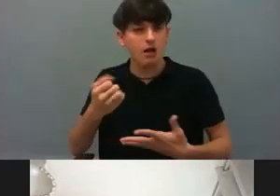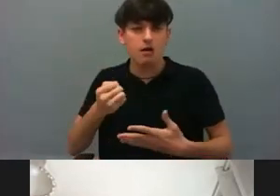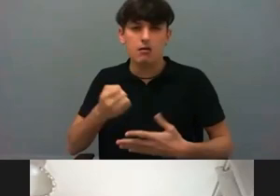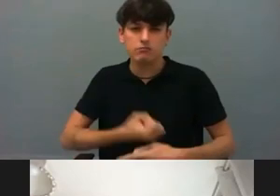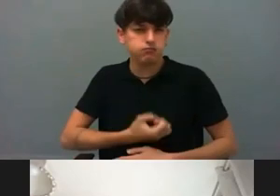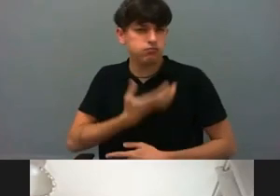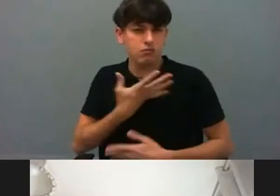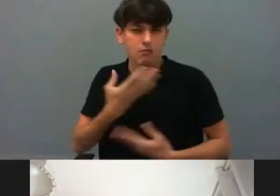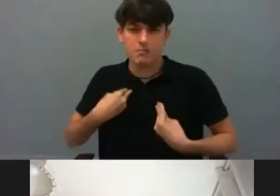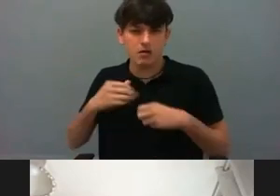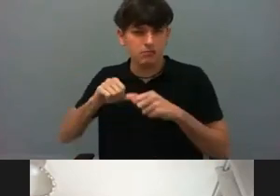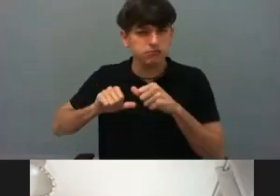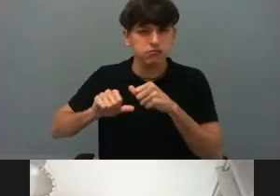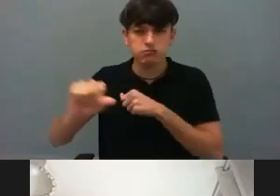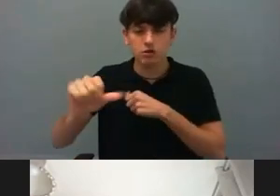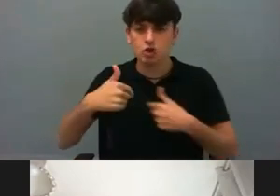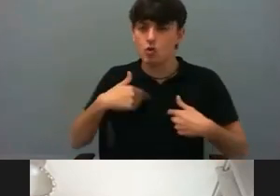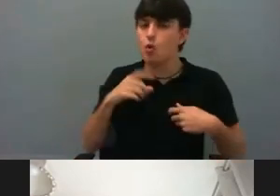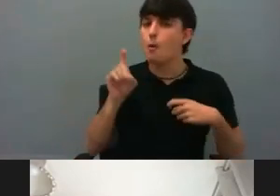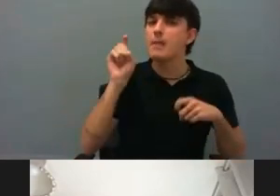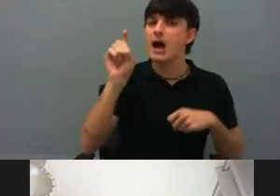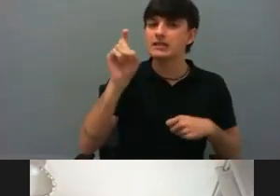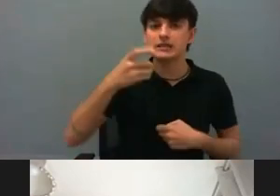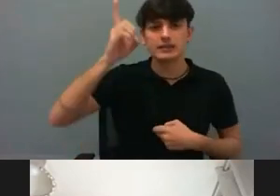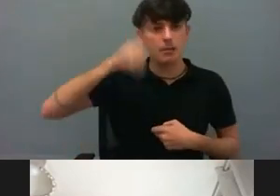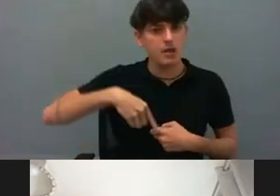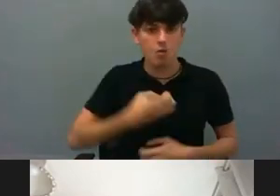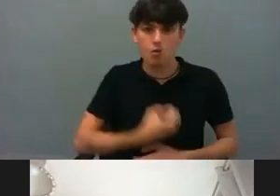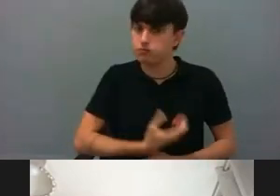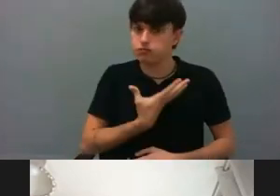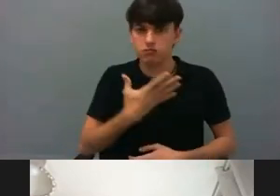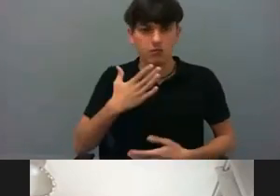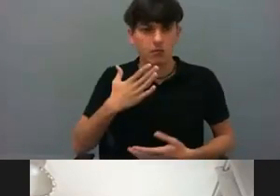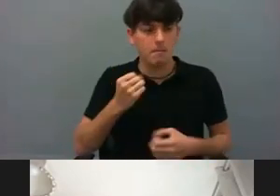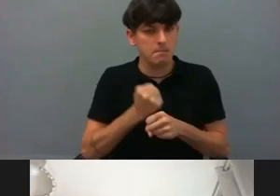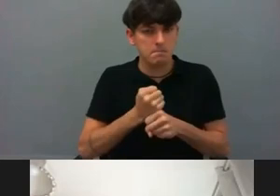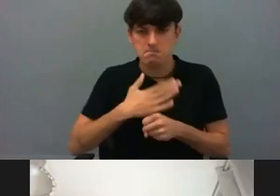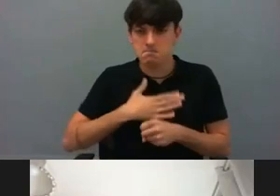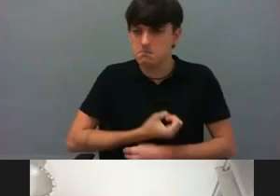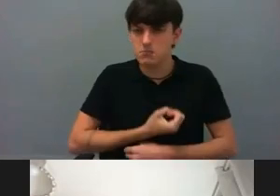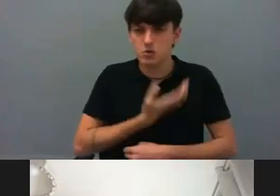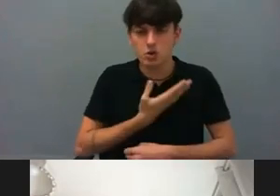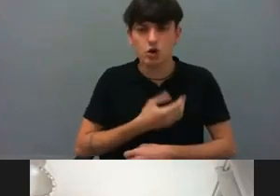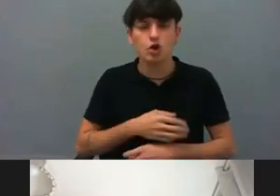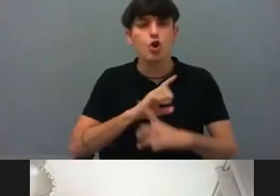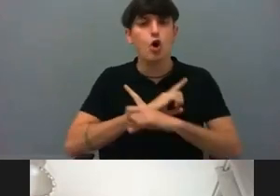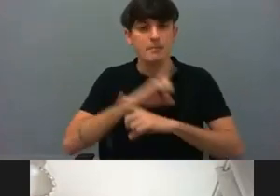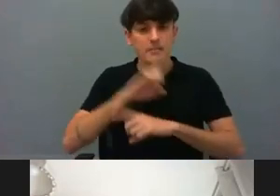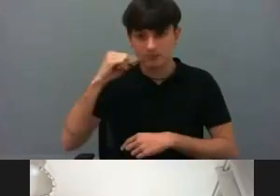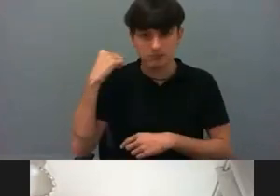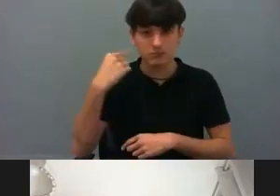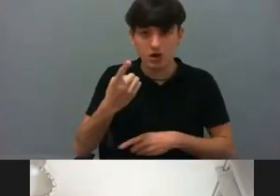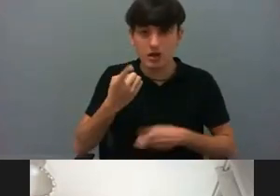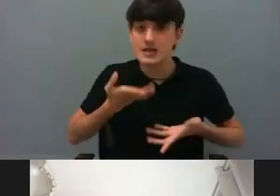yo, maestra, con mucha vocación también en mi profesión. Nace en noviembre del año siguiente nuestra primera